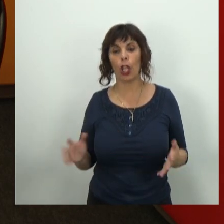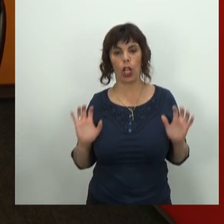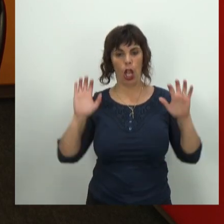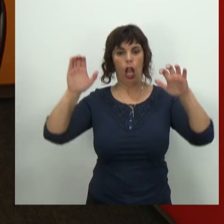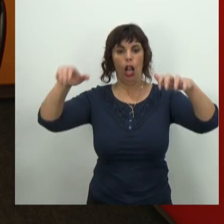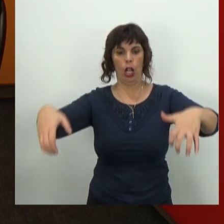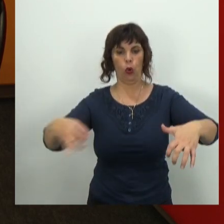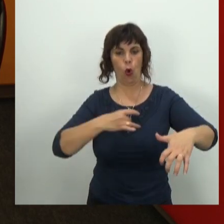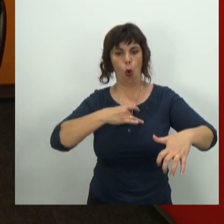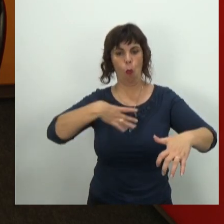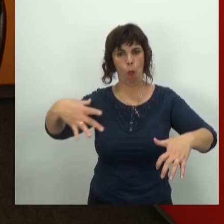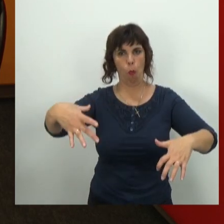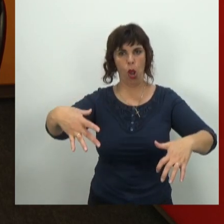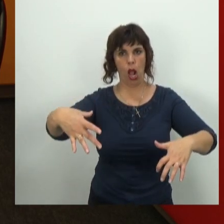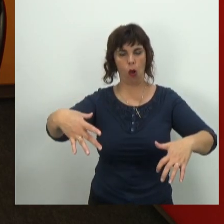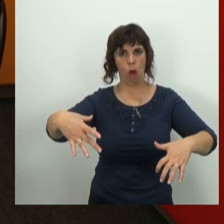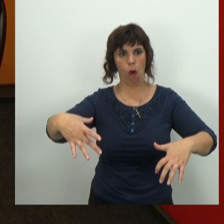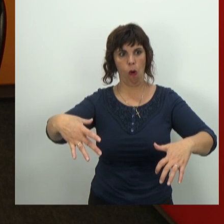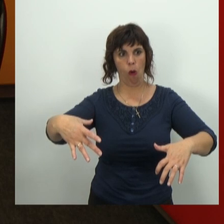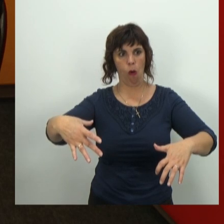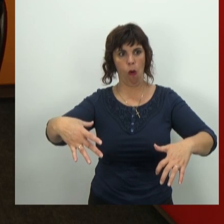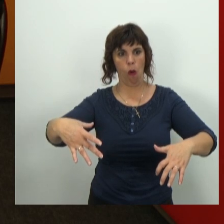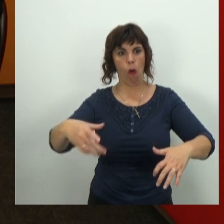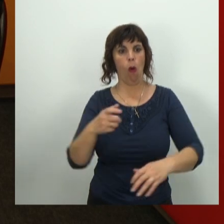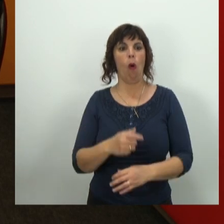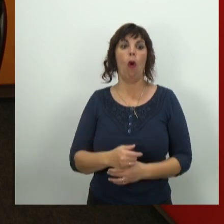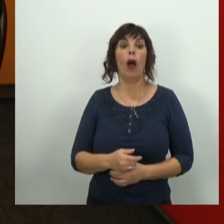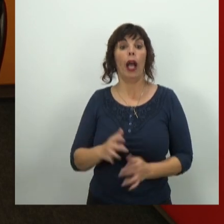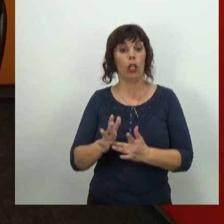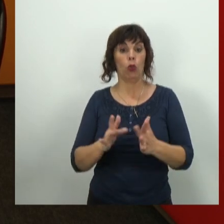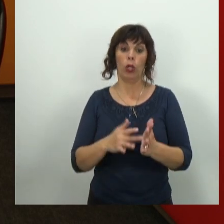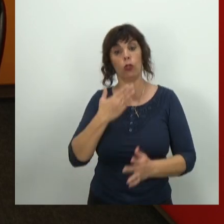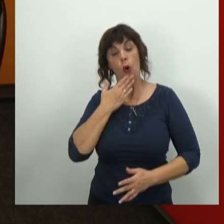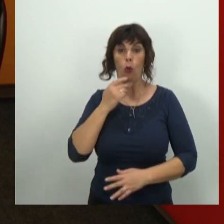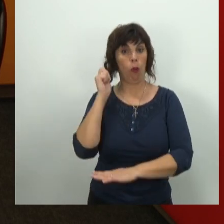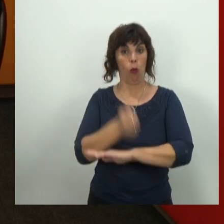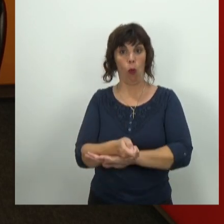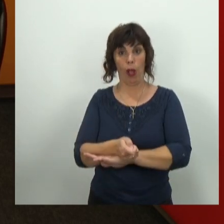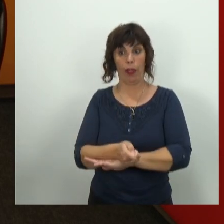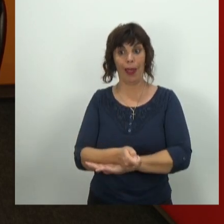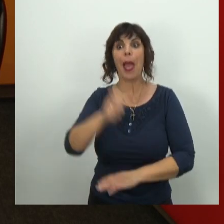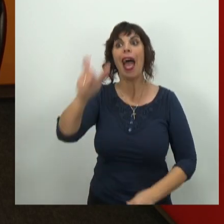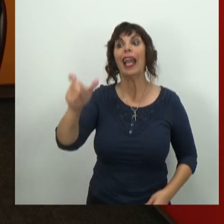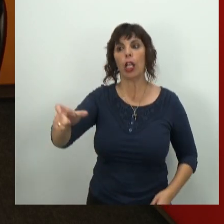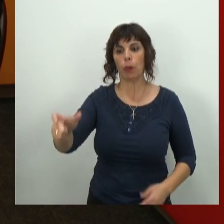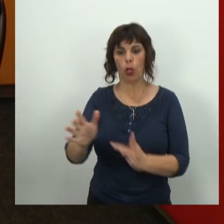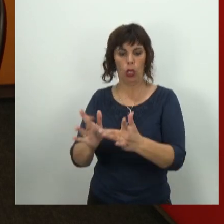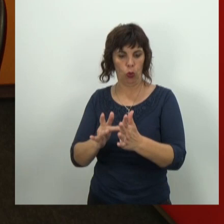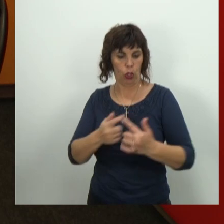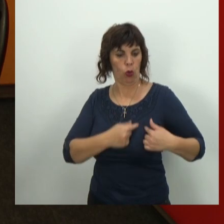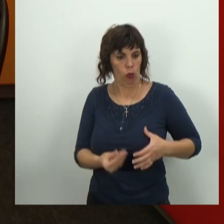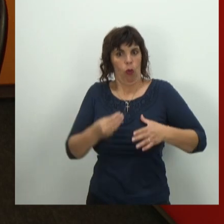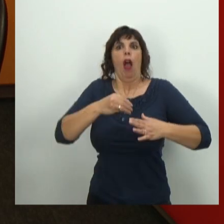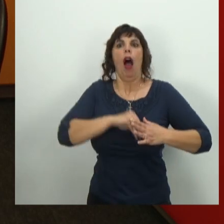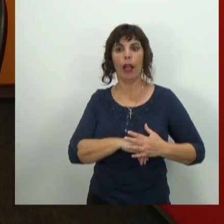la nueva Jerusalén, a la novia, a la presencia del Padre. Y